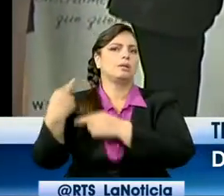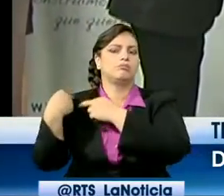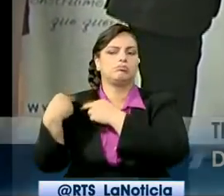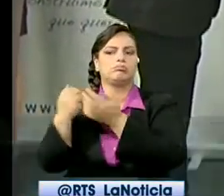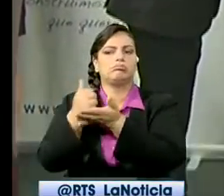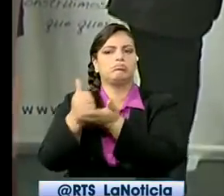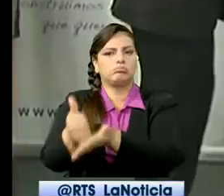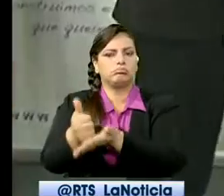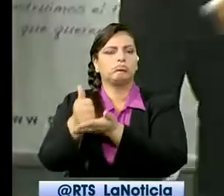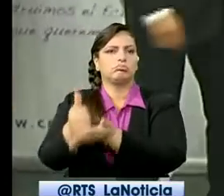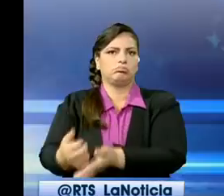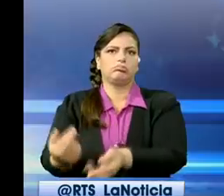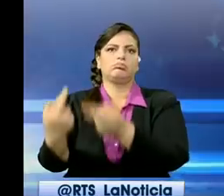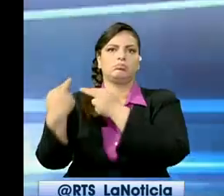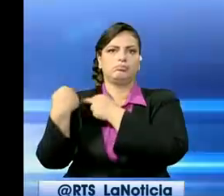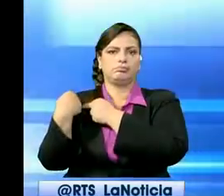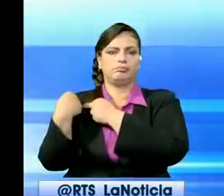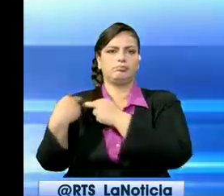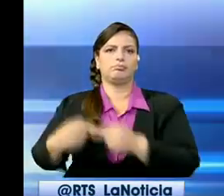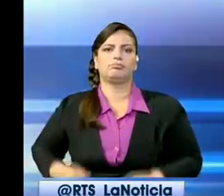Ruiz.